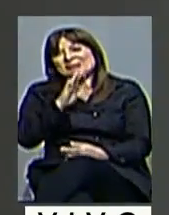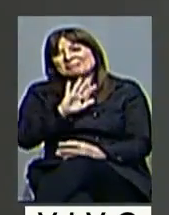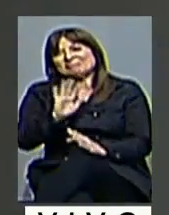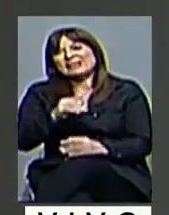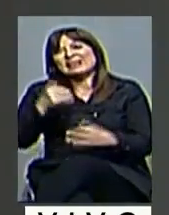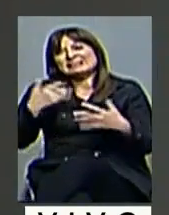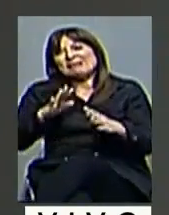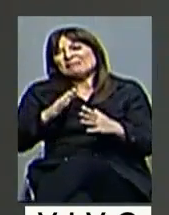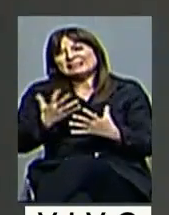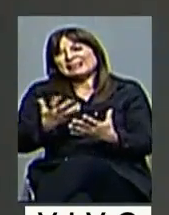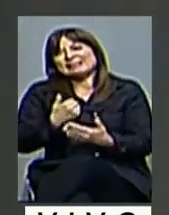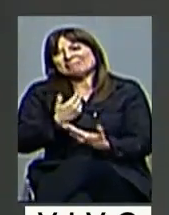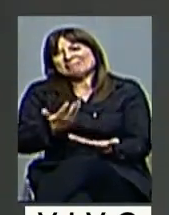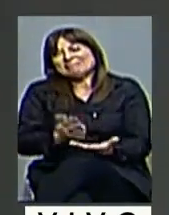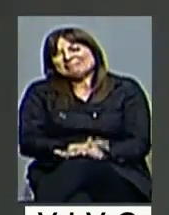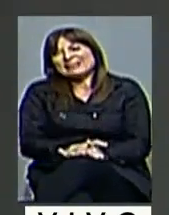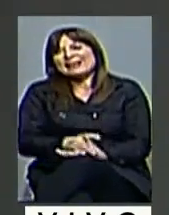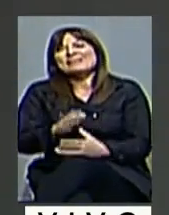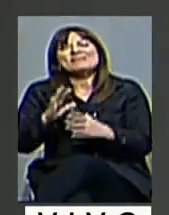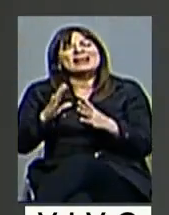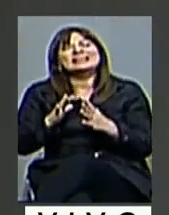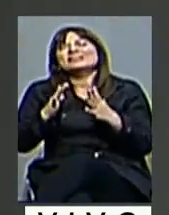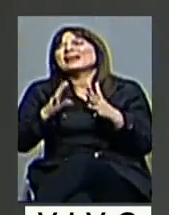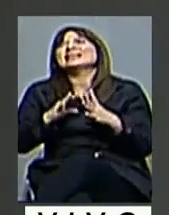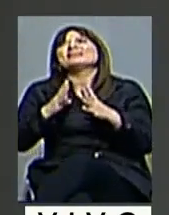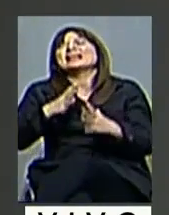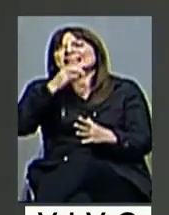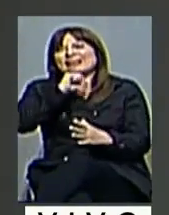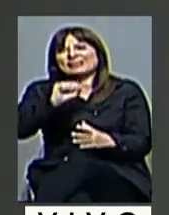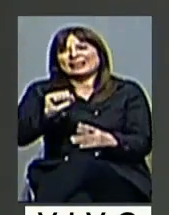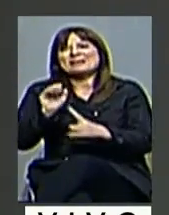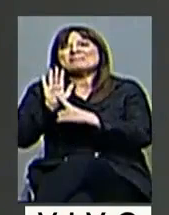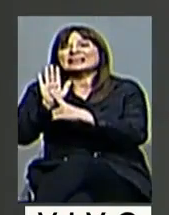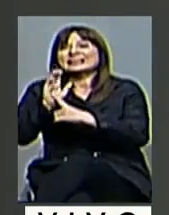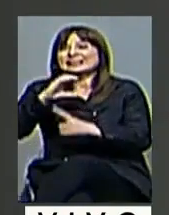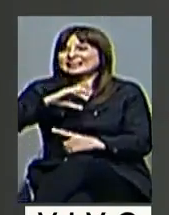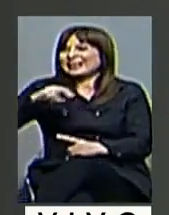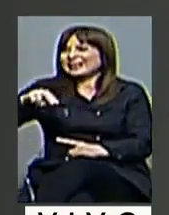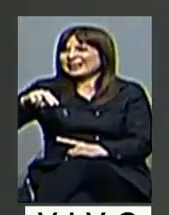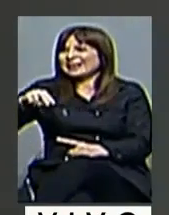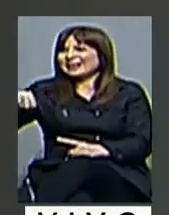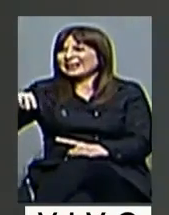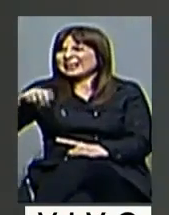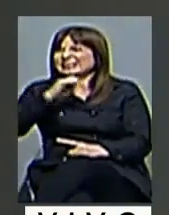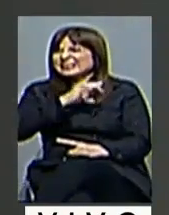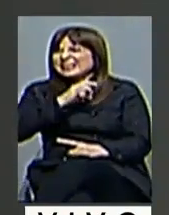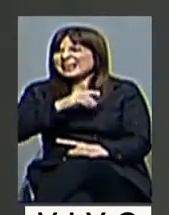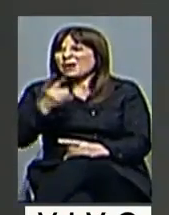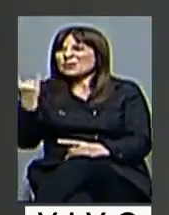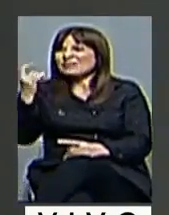felicidad para todos. Muy, muy feliz Navidad. Esta presentación de CNE de Chile y